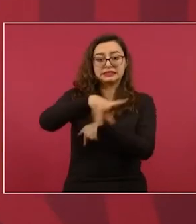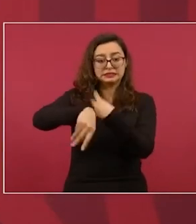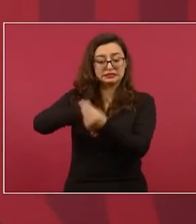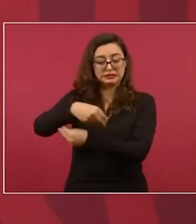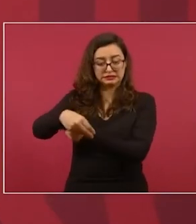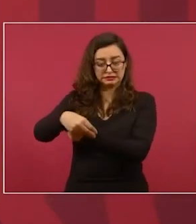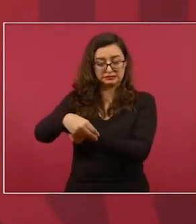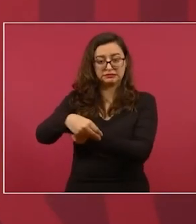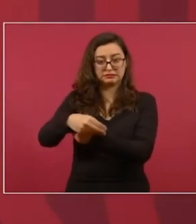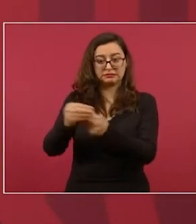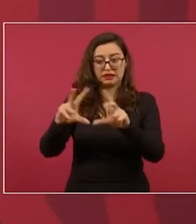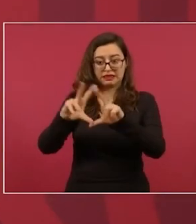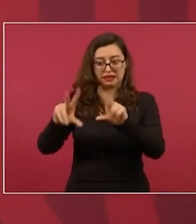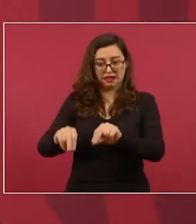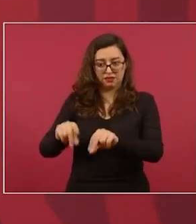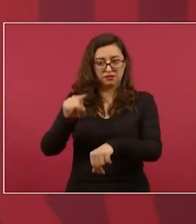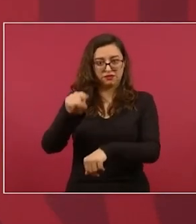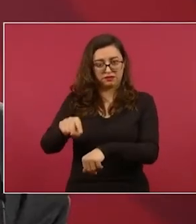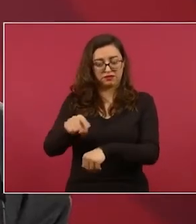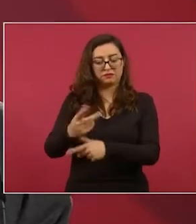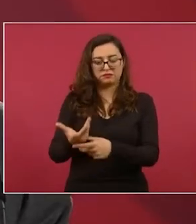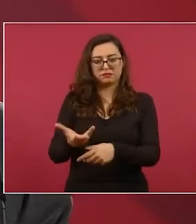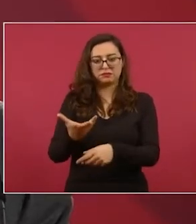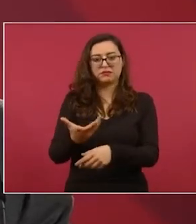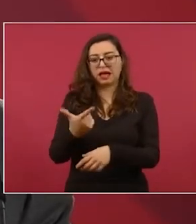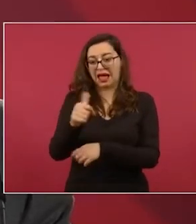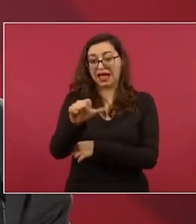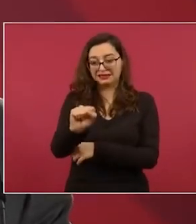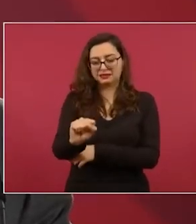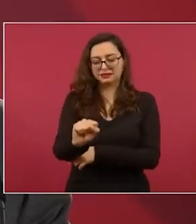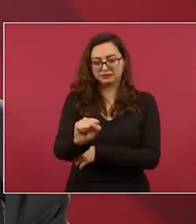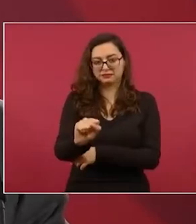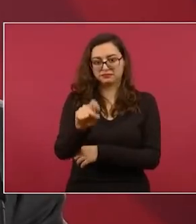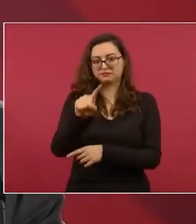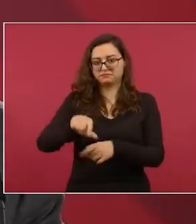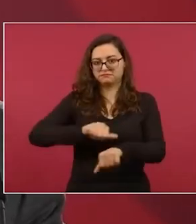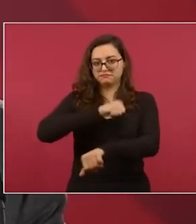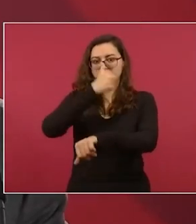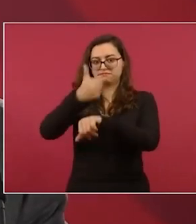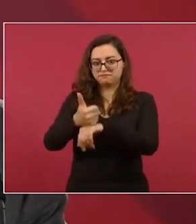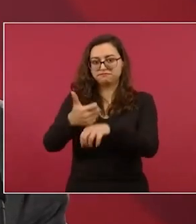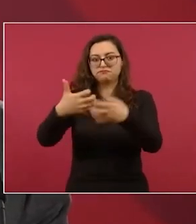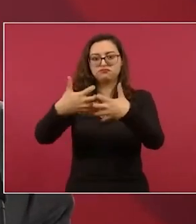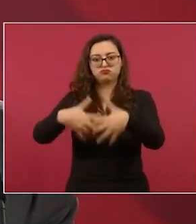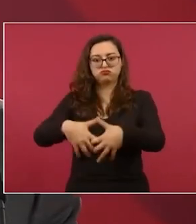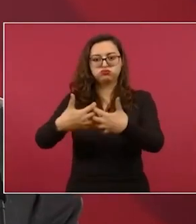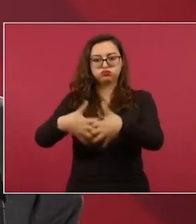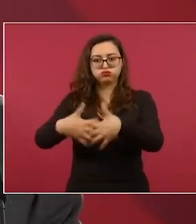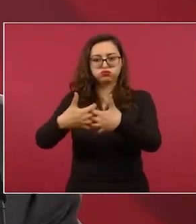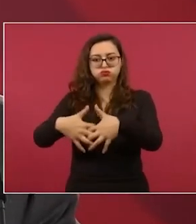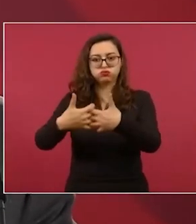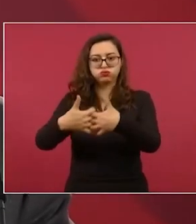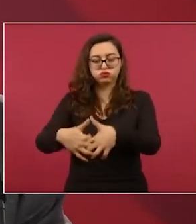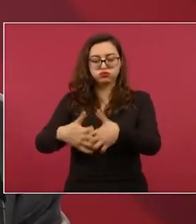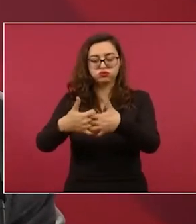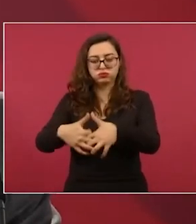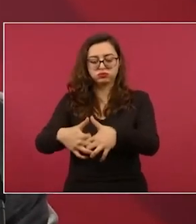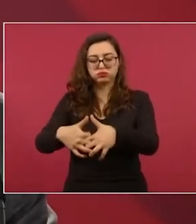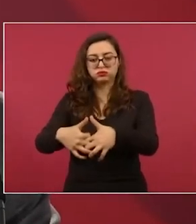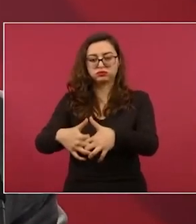Se va a poner en Altamira una planta de liquefacción, pero en tierra